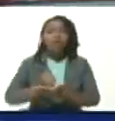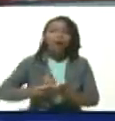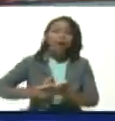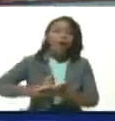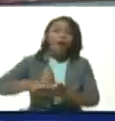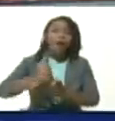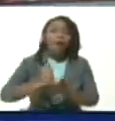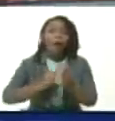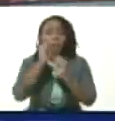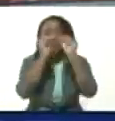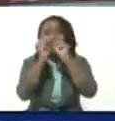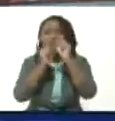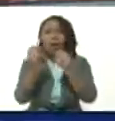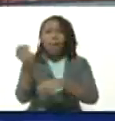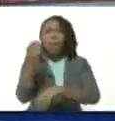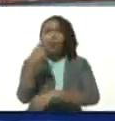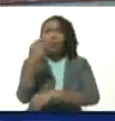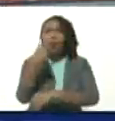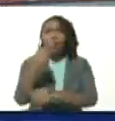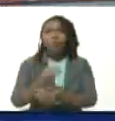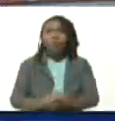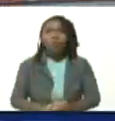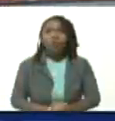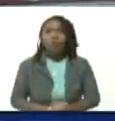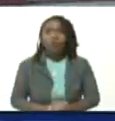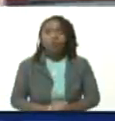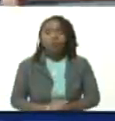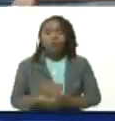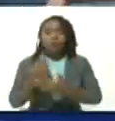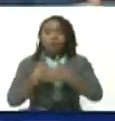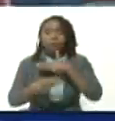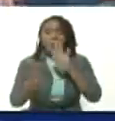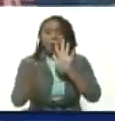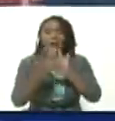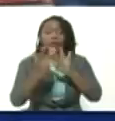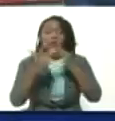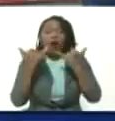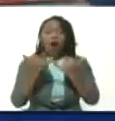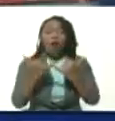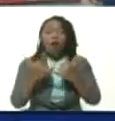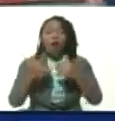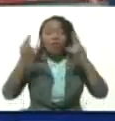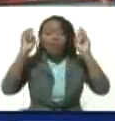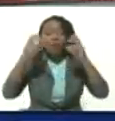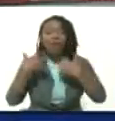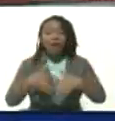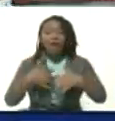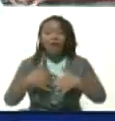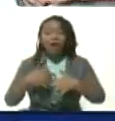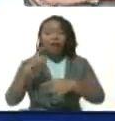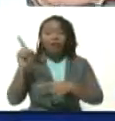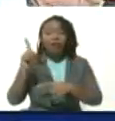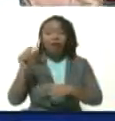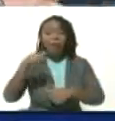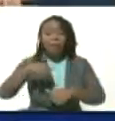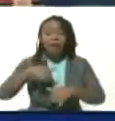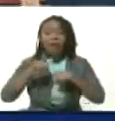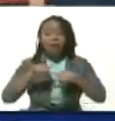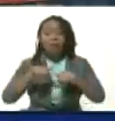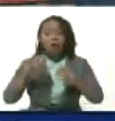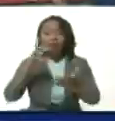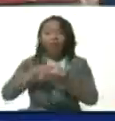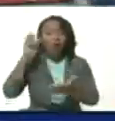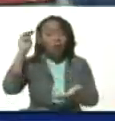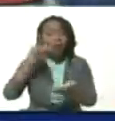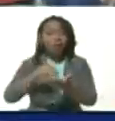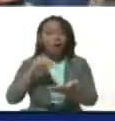farmacéutico, el motor de las medicinas. Vamos a dar un pase ahora a la zona industrial del Marqués, aquí mismo en el estado